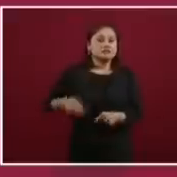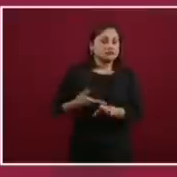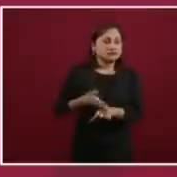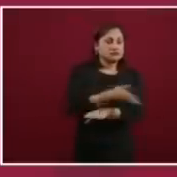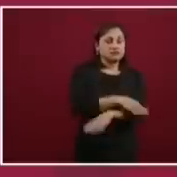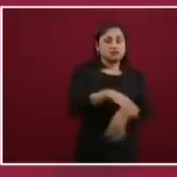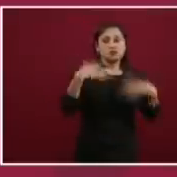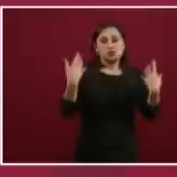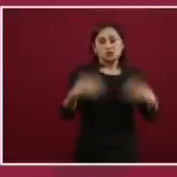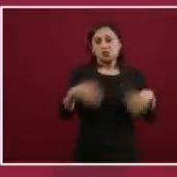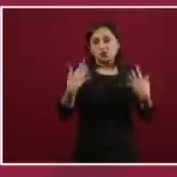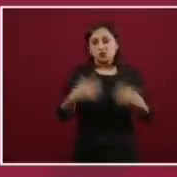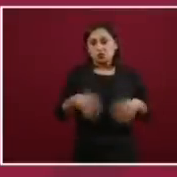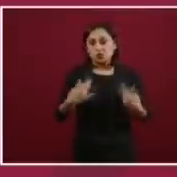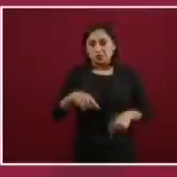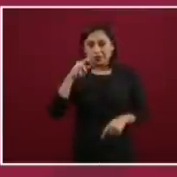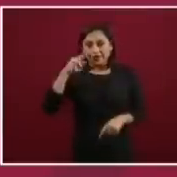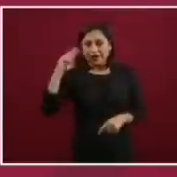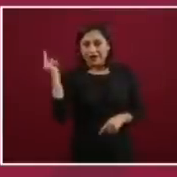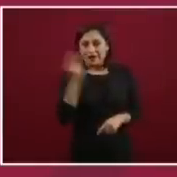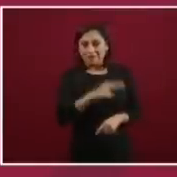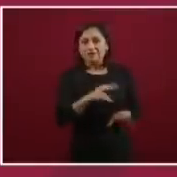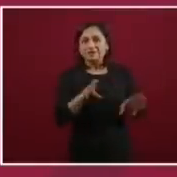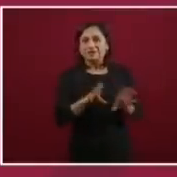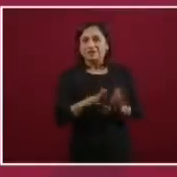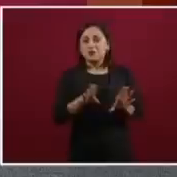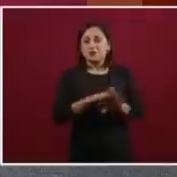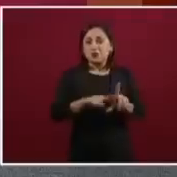visto aquí los índices de letalidad